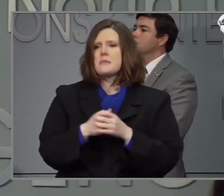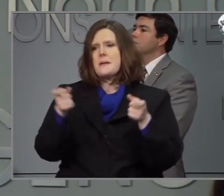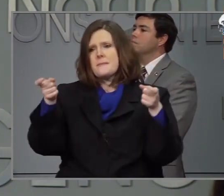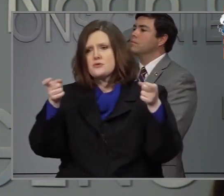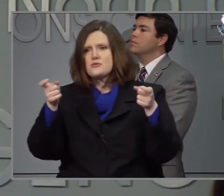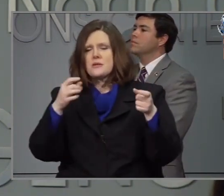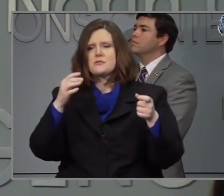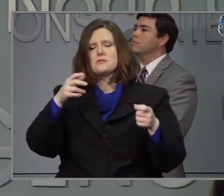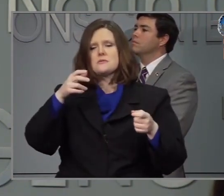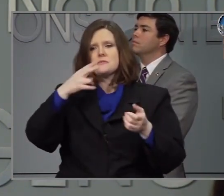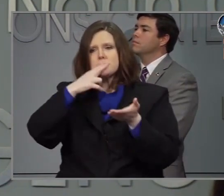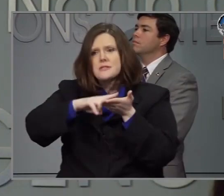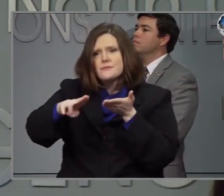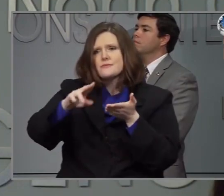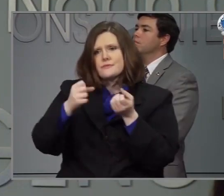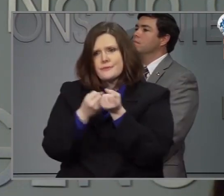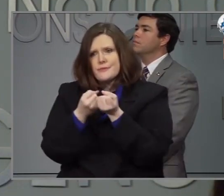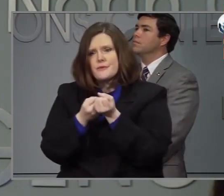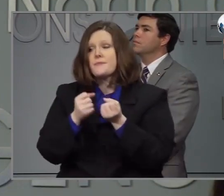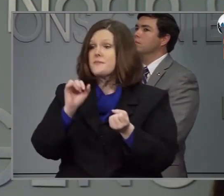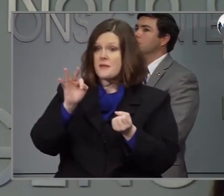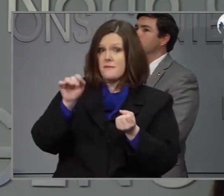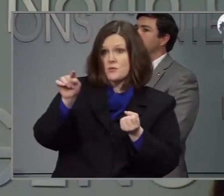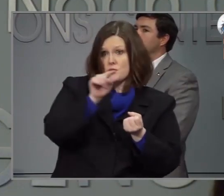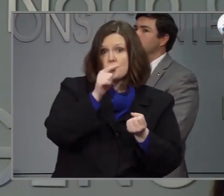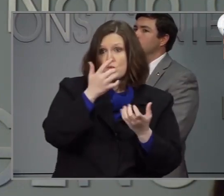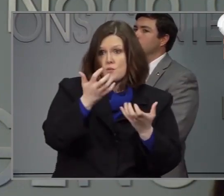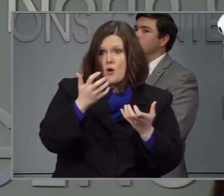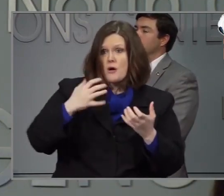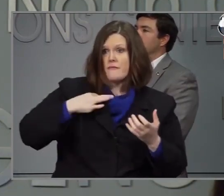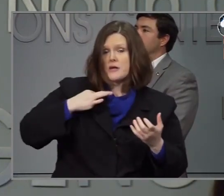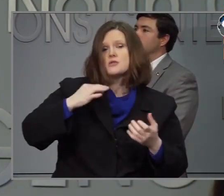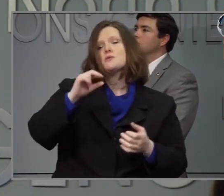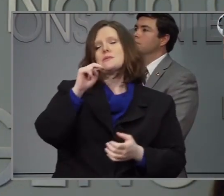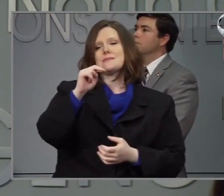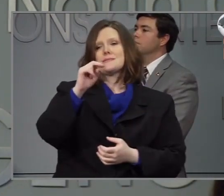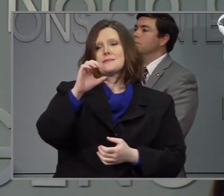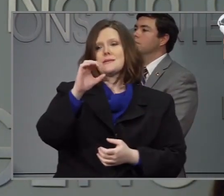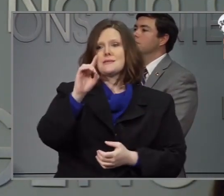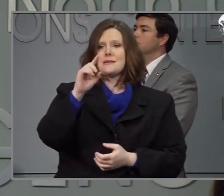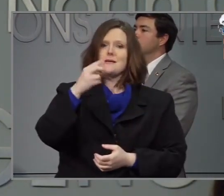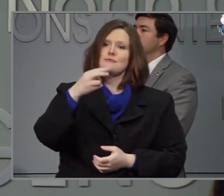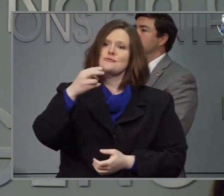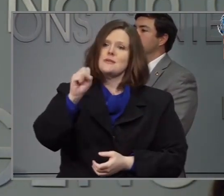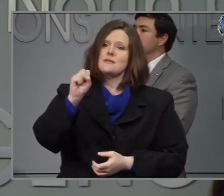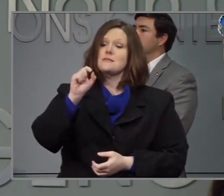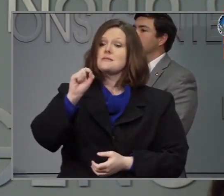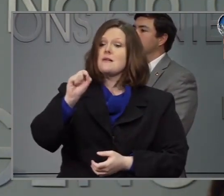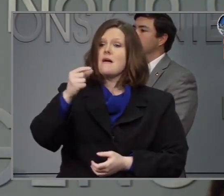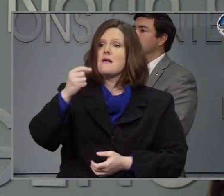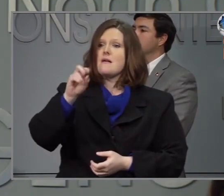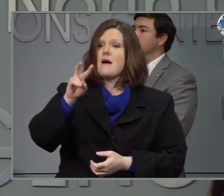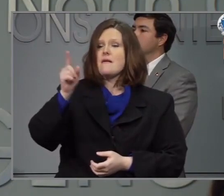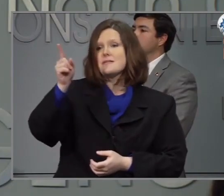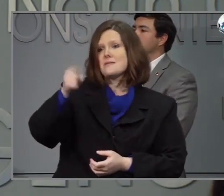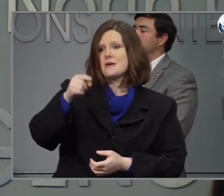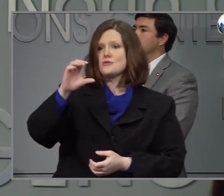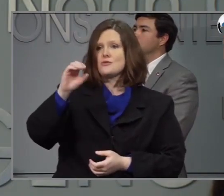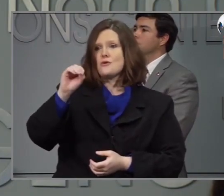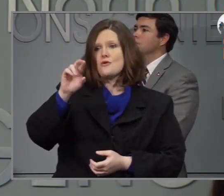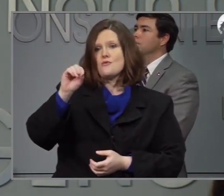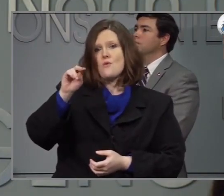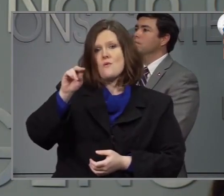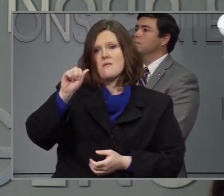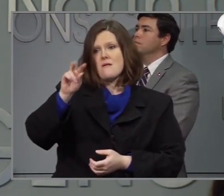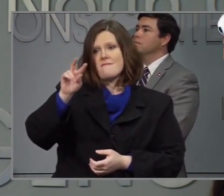instalaciones si usted quiere ser un voluntario por favor visite en s de h&h ese punto gov